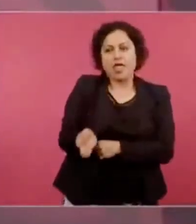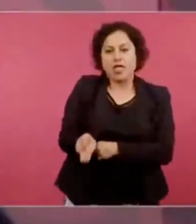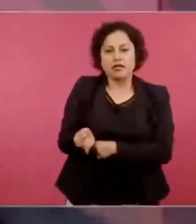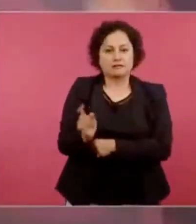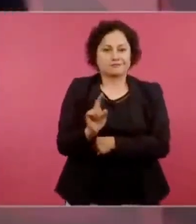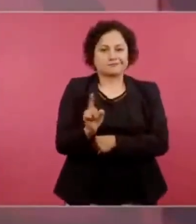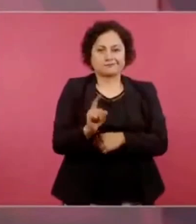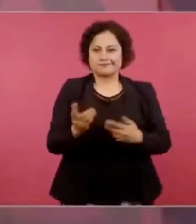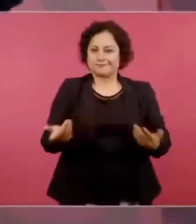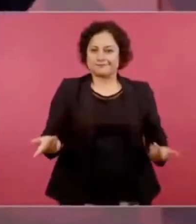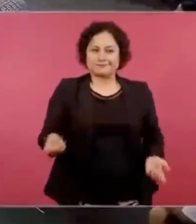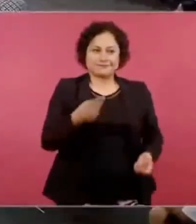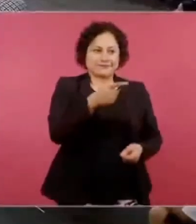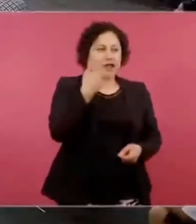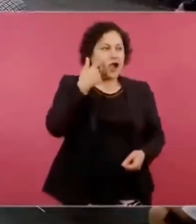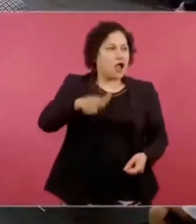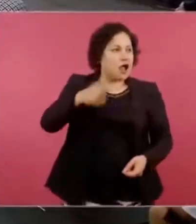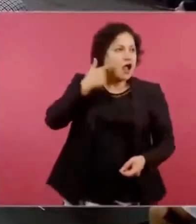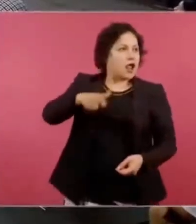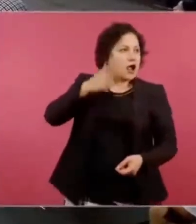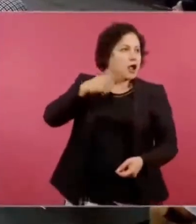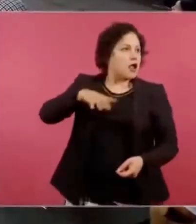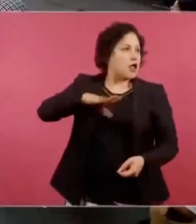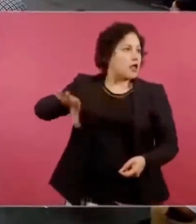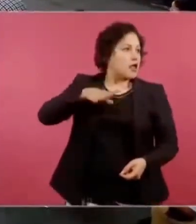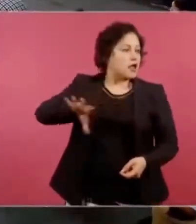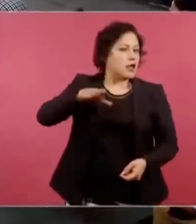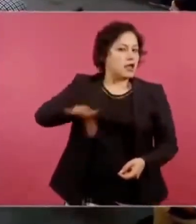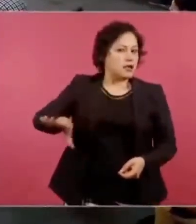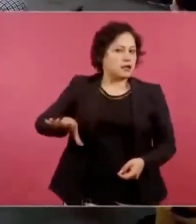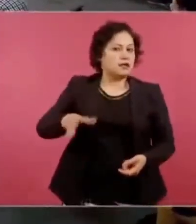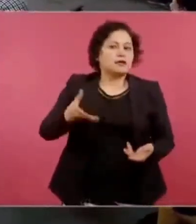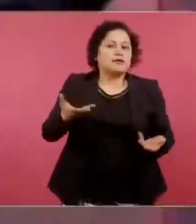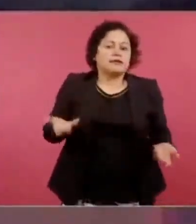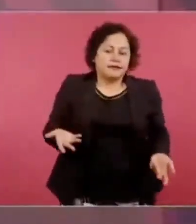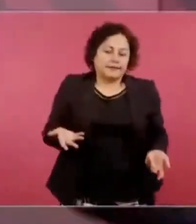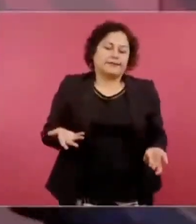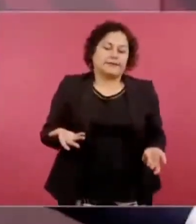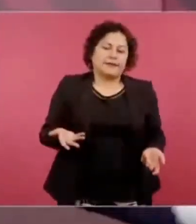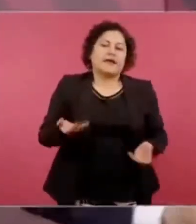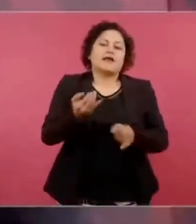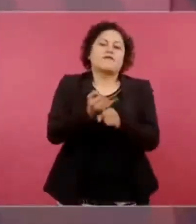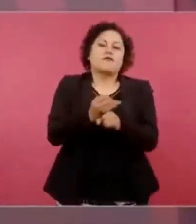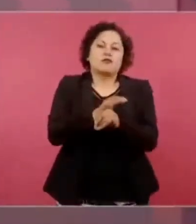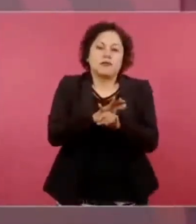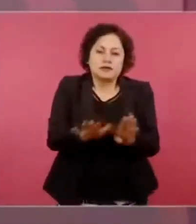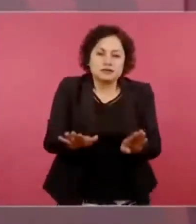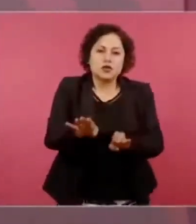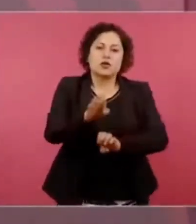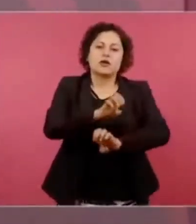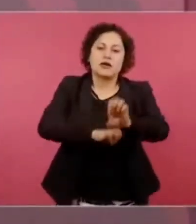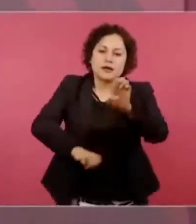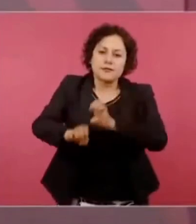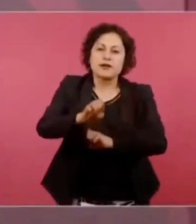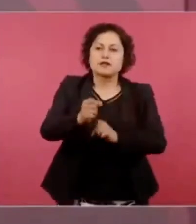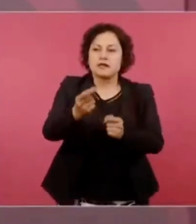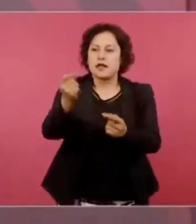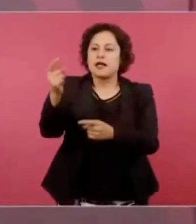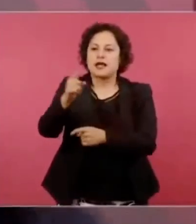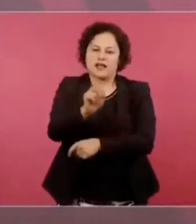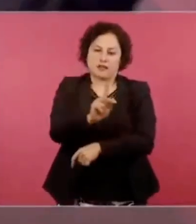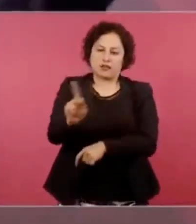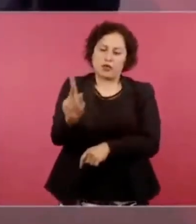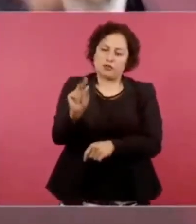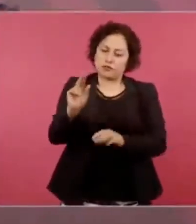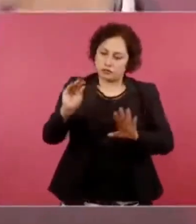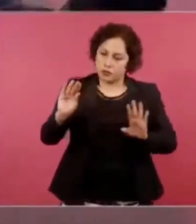Y ahí están todos los medios de información convencionales, no todos, hay honrosas excepciones, pero